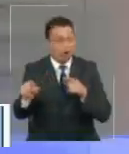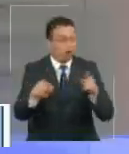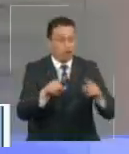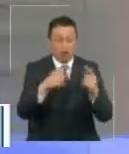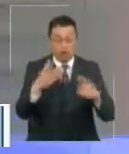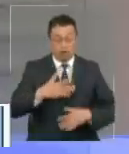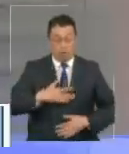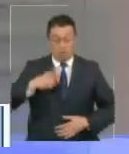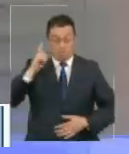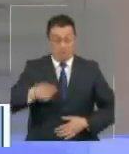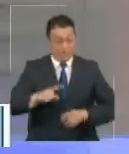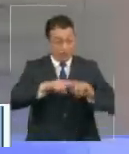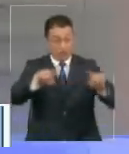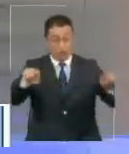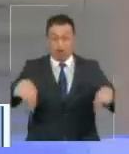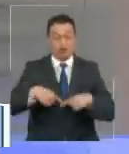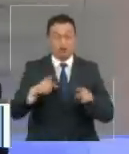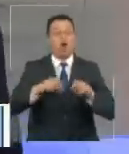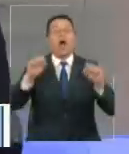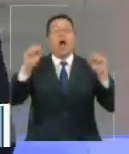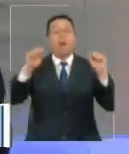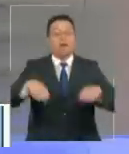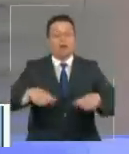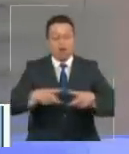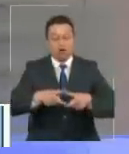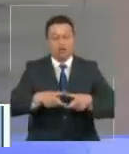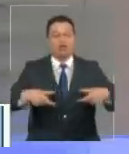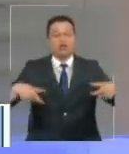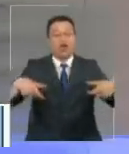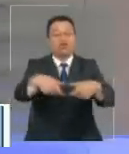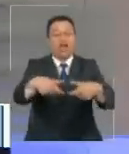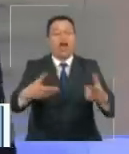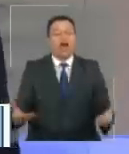impone el alcalde. La ordenanza se aprueba en un consejo